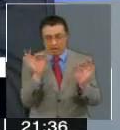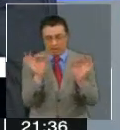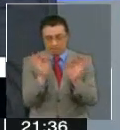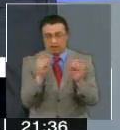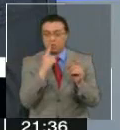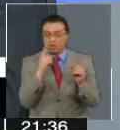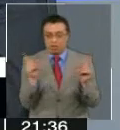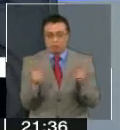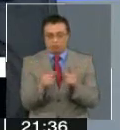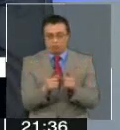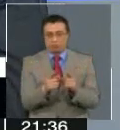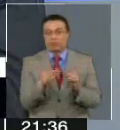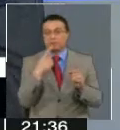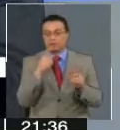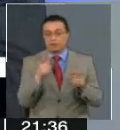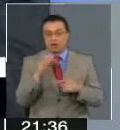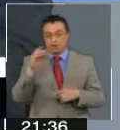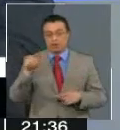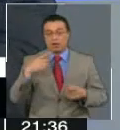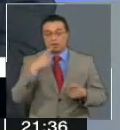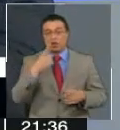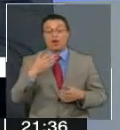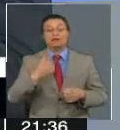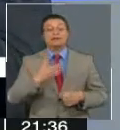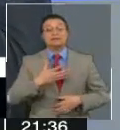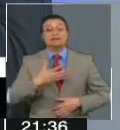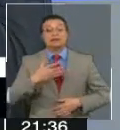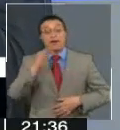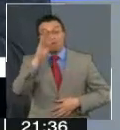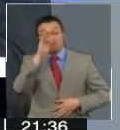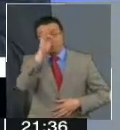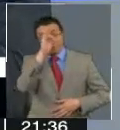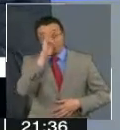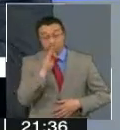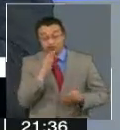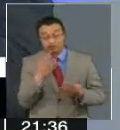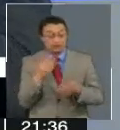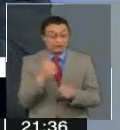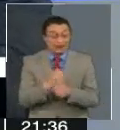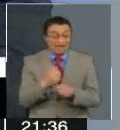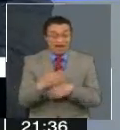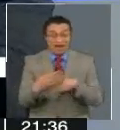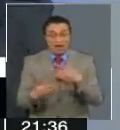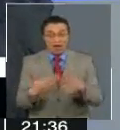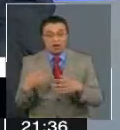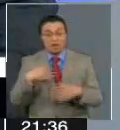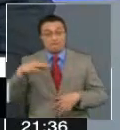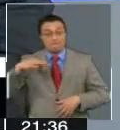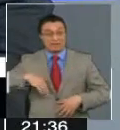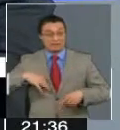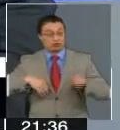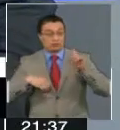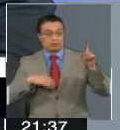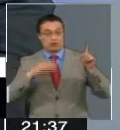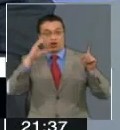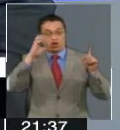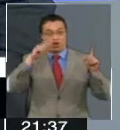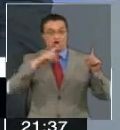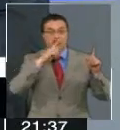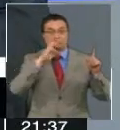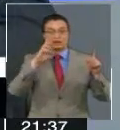En Contraloría, me refiero. En Contraloría. La función de tomar razón de las pensiones es del Contralor.